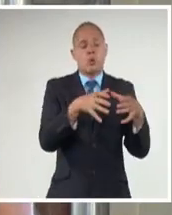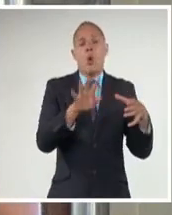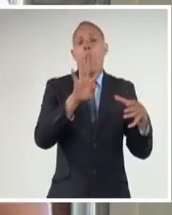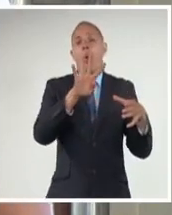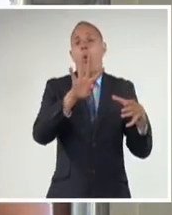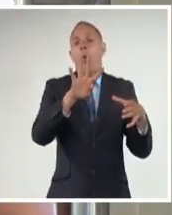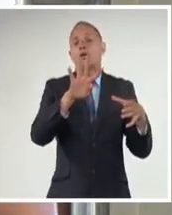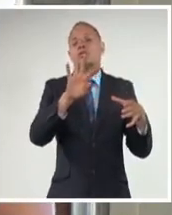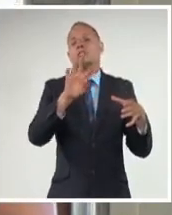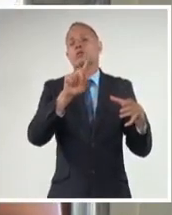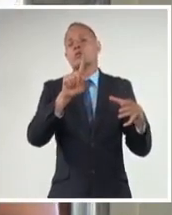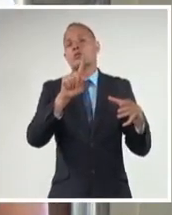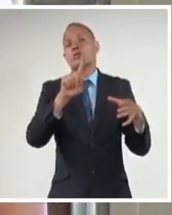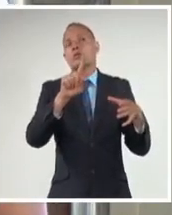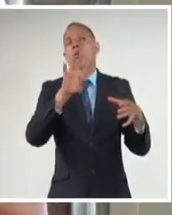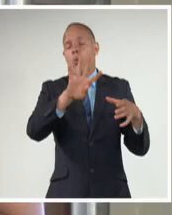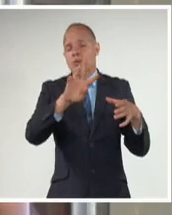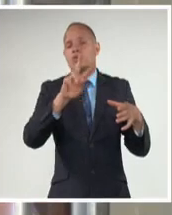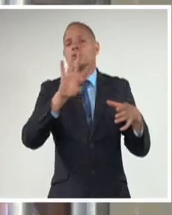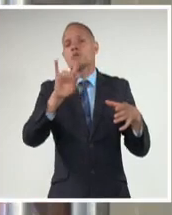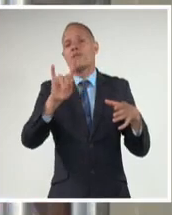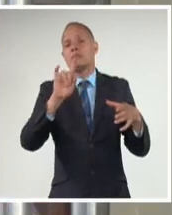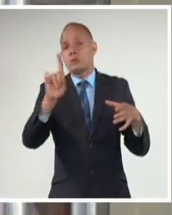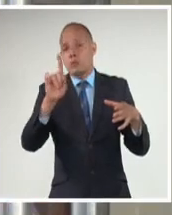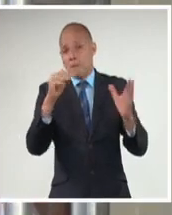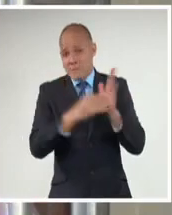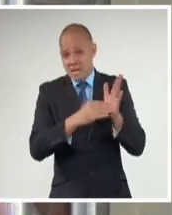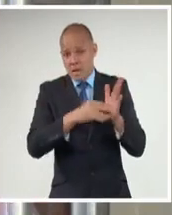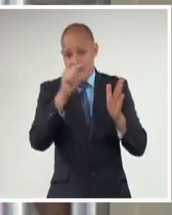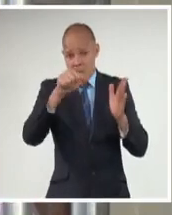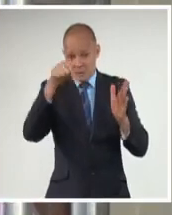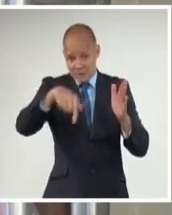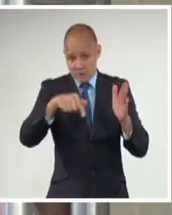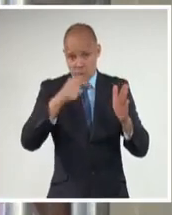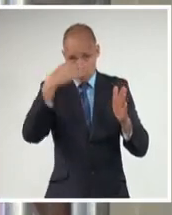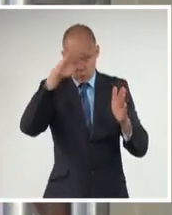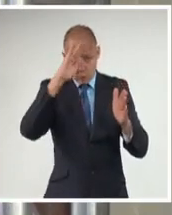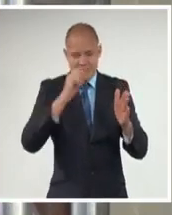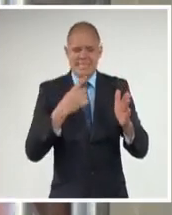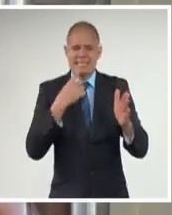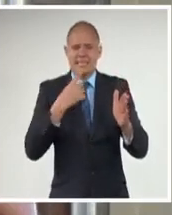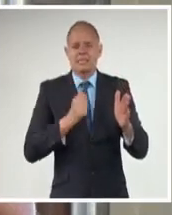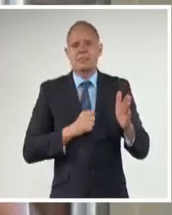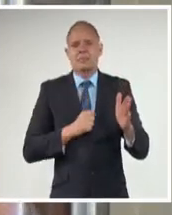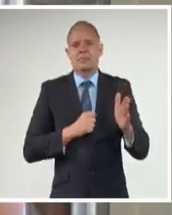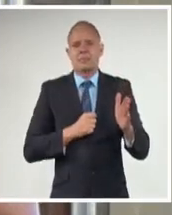491.904 casos confirmados de COVID-19, en nuestro país se han recuperado